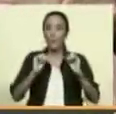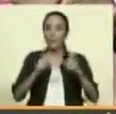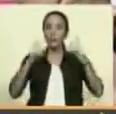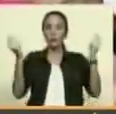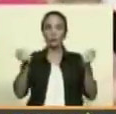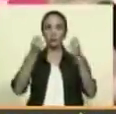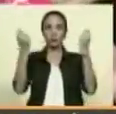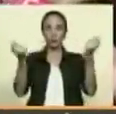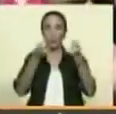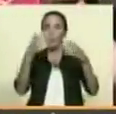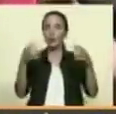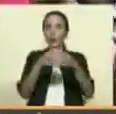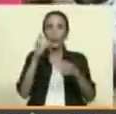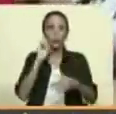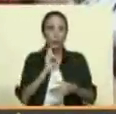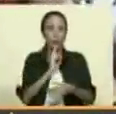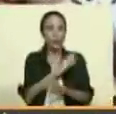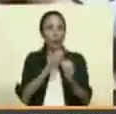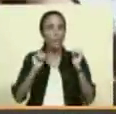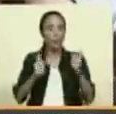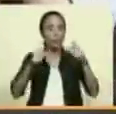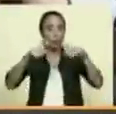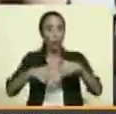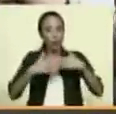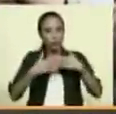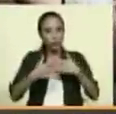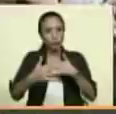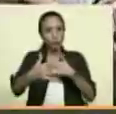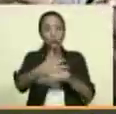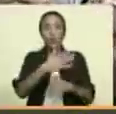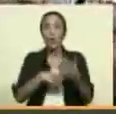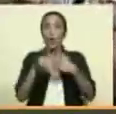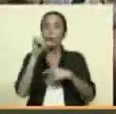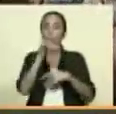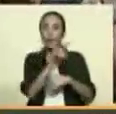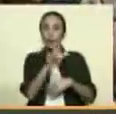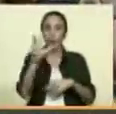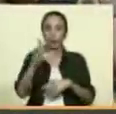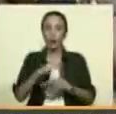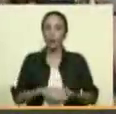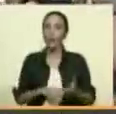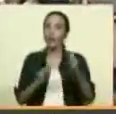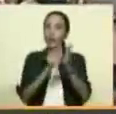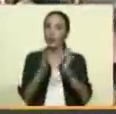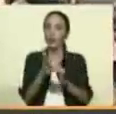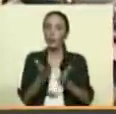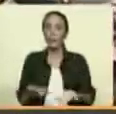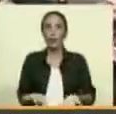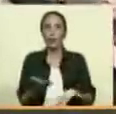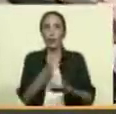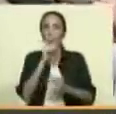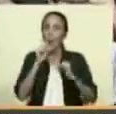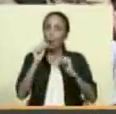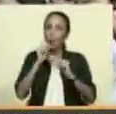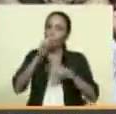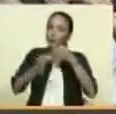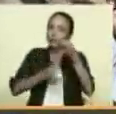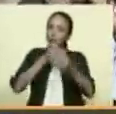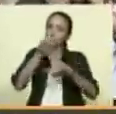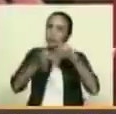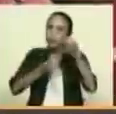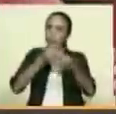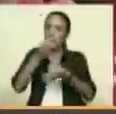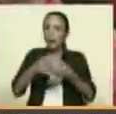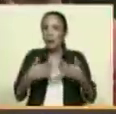Simón Bolívar que arrancó para la maquinaria revolucionaria este lunes 23 de abril. El candidato presidente Nicolás